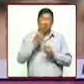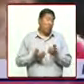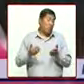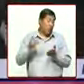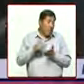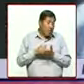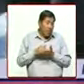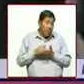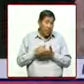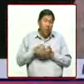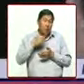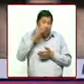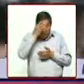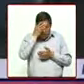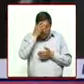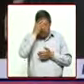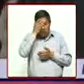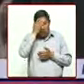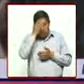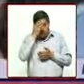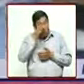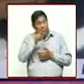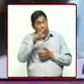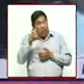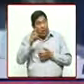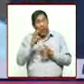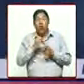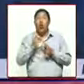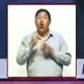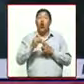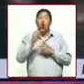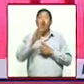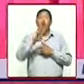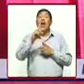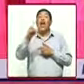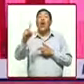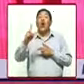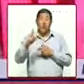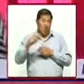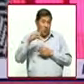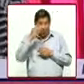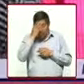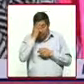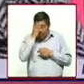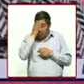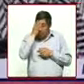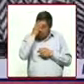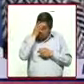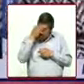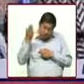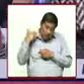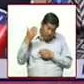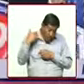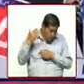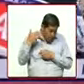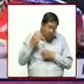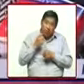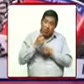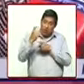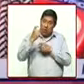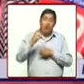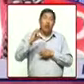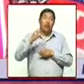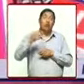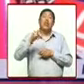las cuales pueden llegar entre 36 a 41 grados centígrados, y afectando al Chaco de